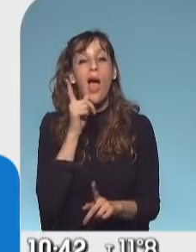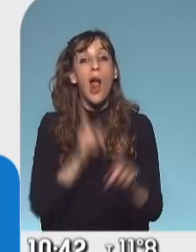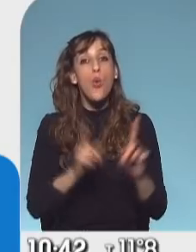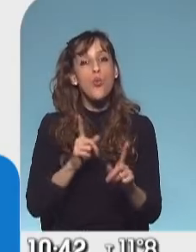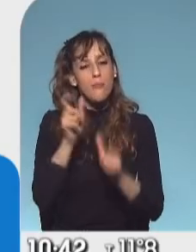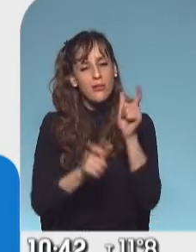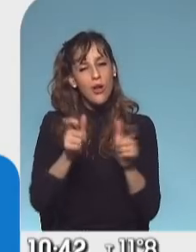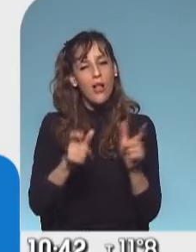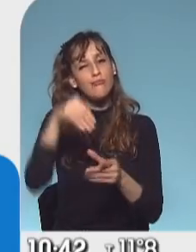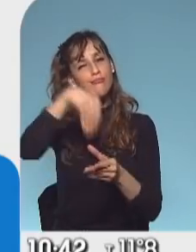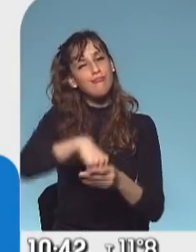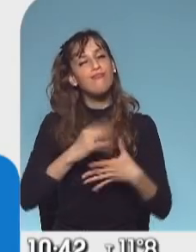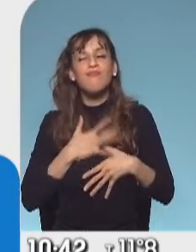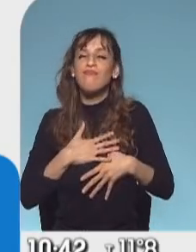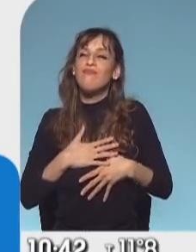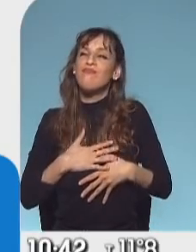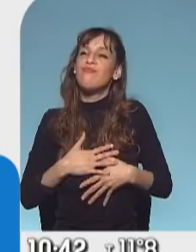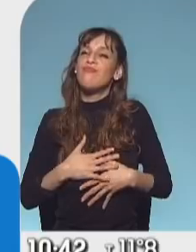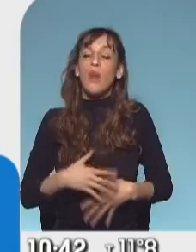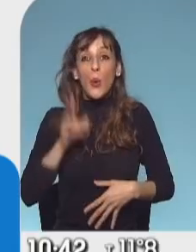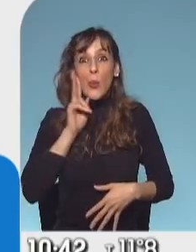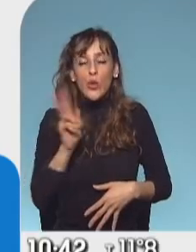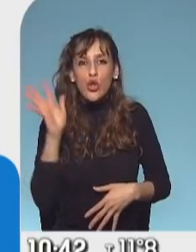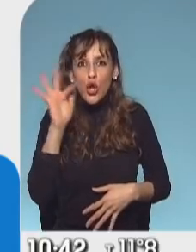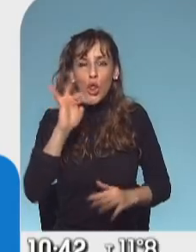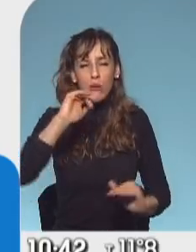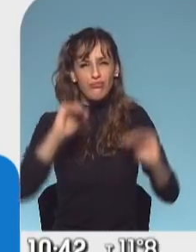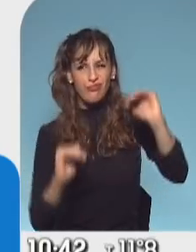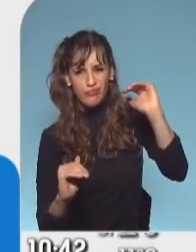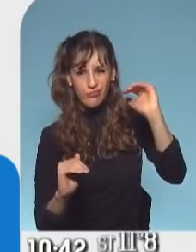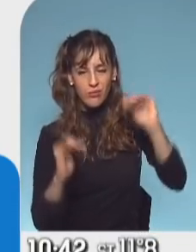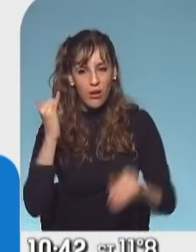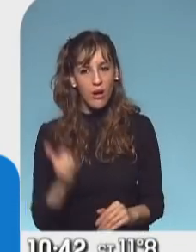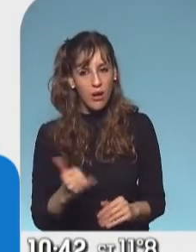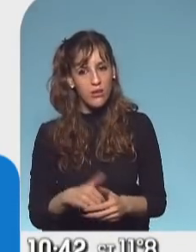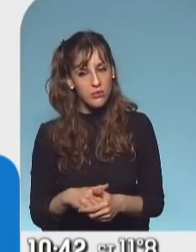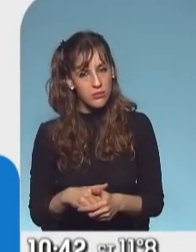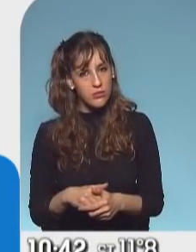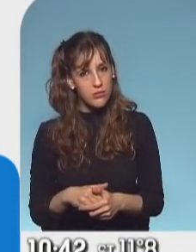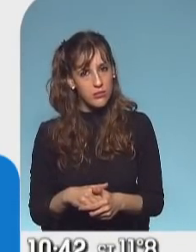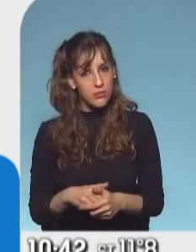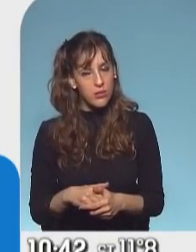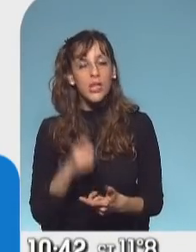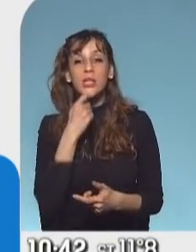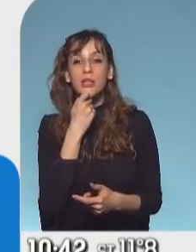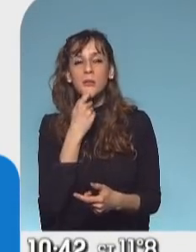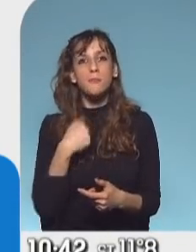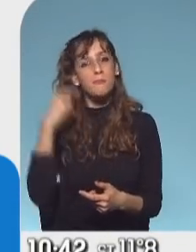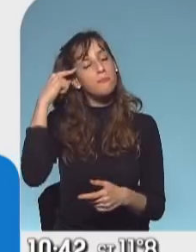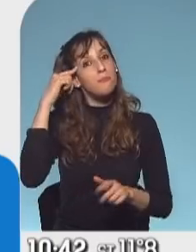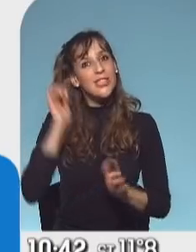su conciencia, viendo la inequidad que cotidianamente vemos, si alguno de nosotros realmente piensa que